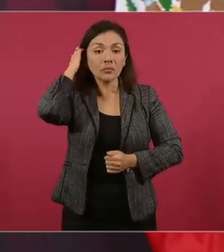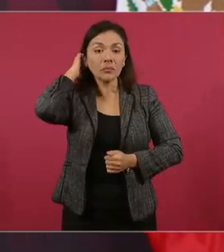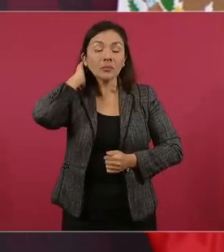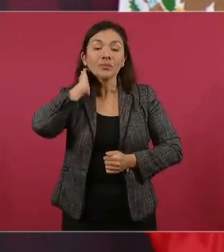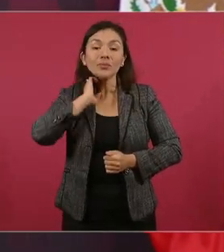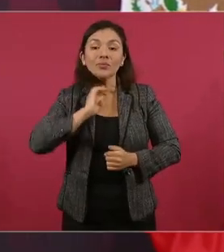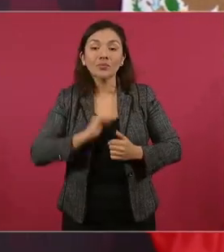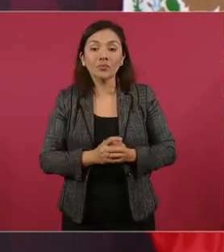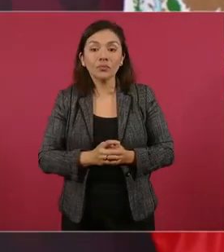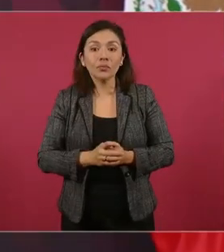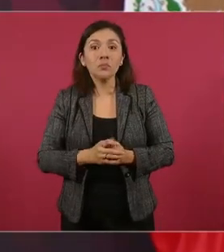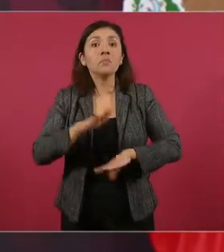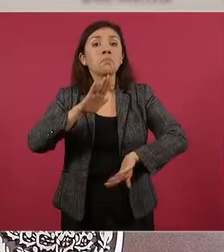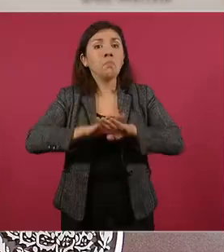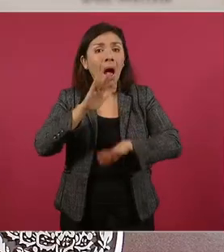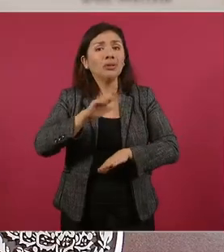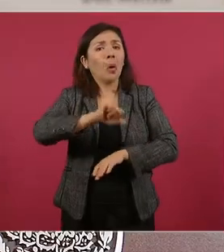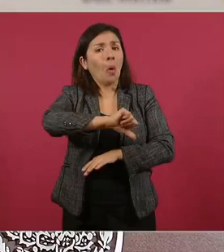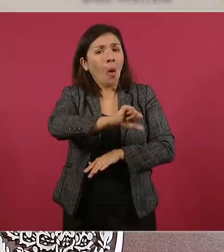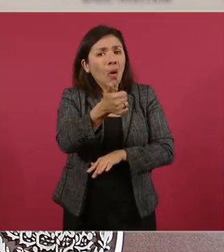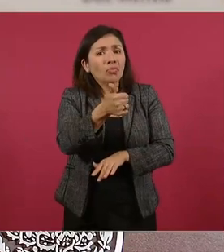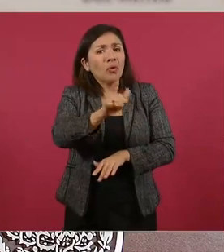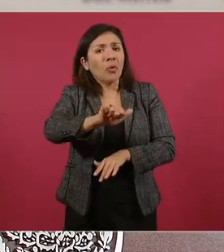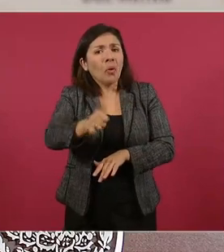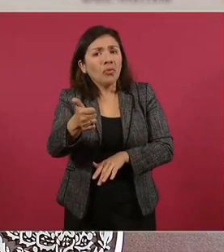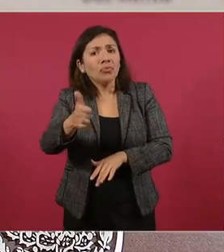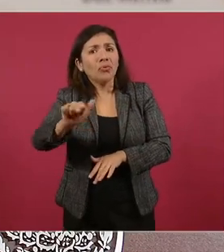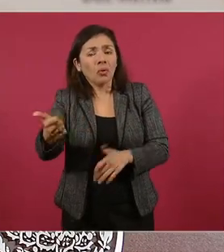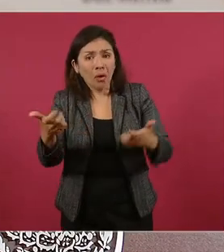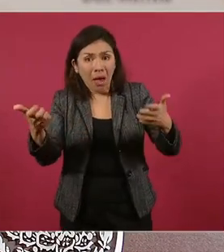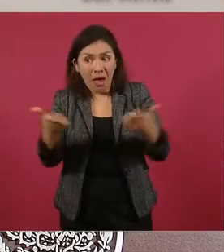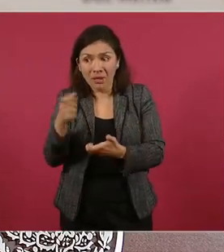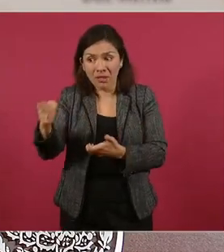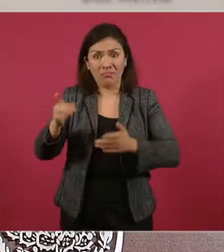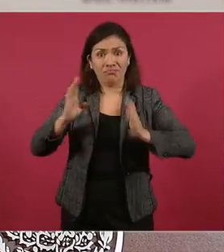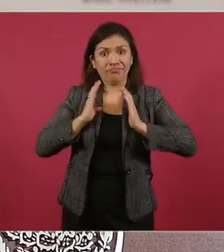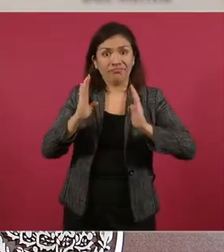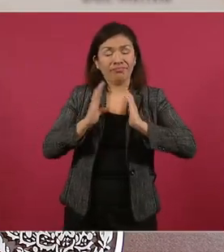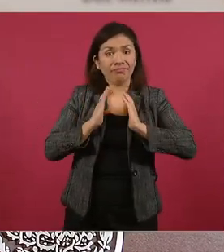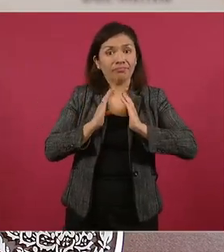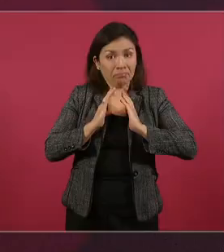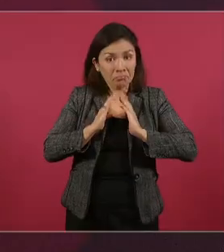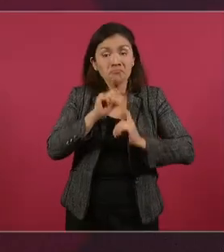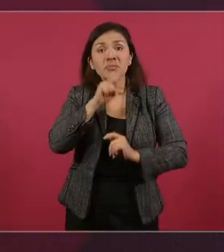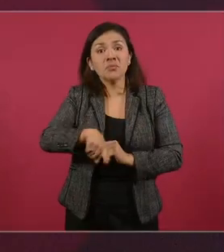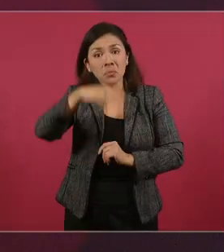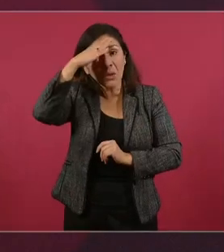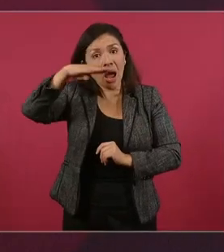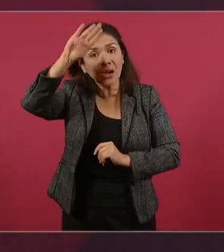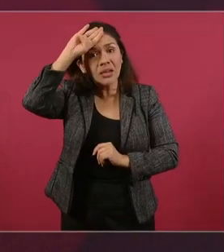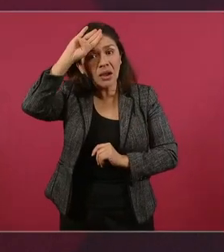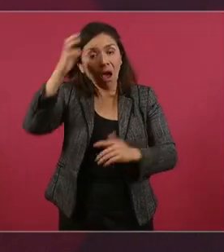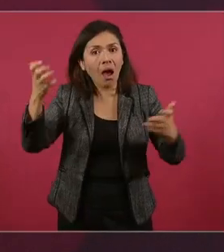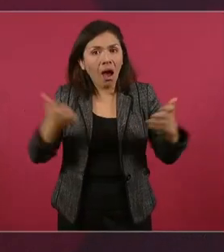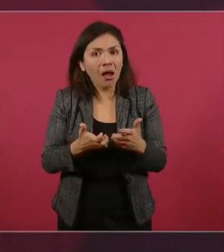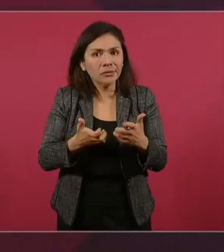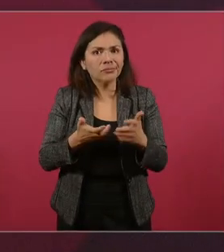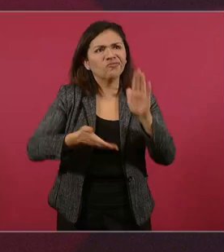Y muchas otras cosas que está haciendo el ejército y la marina.